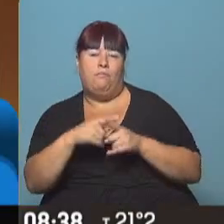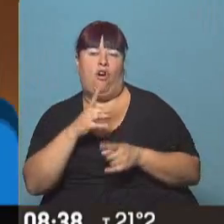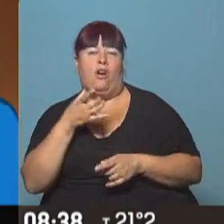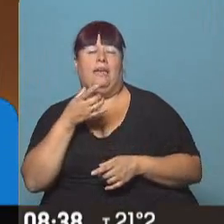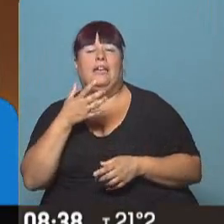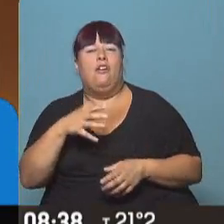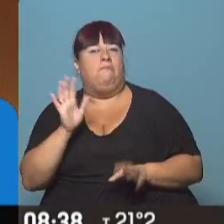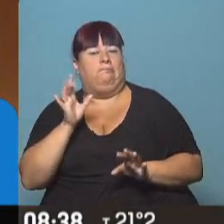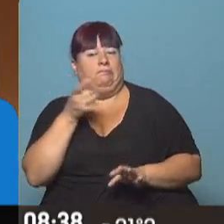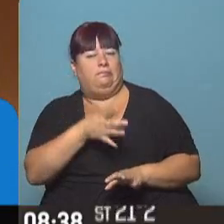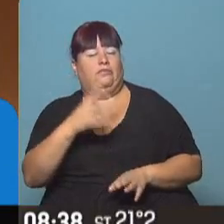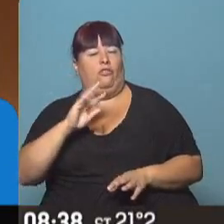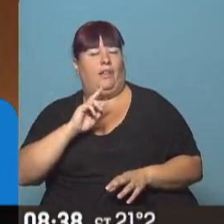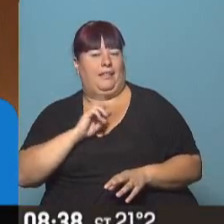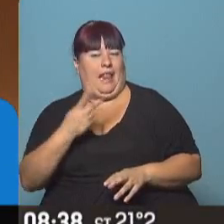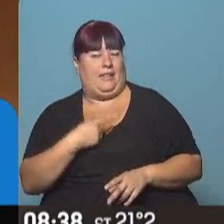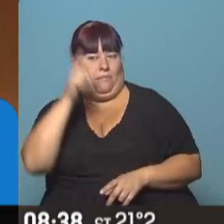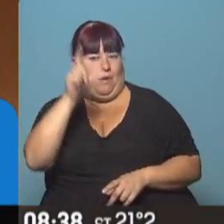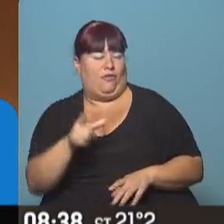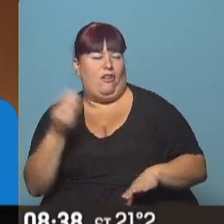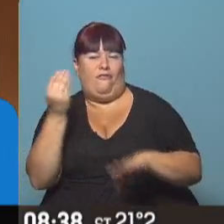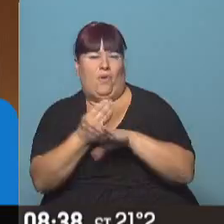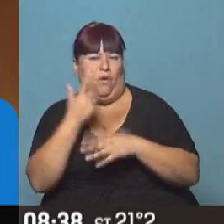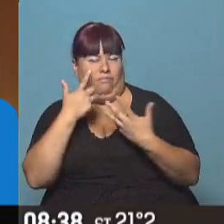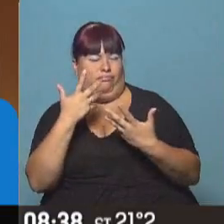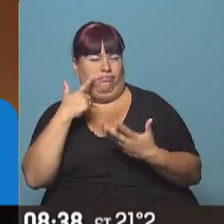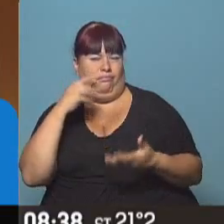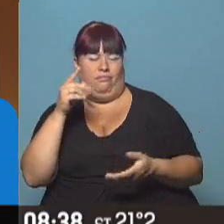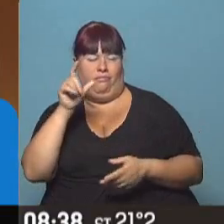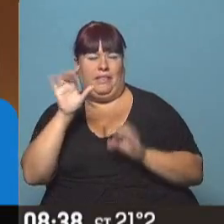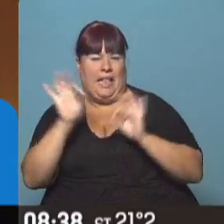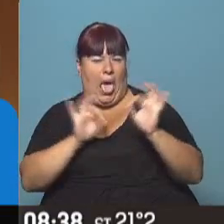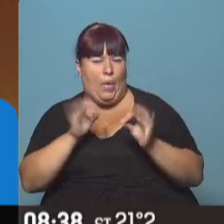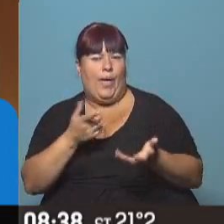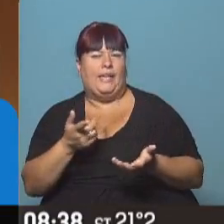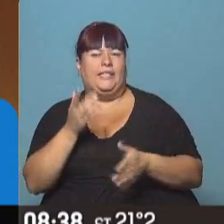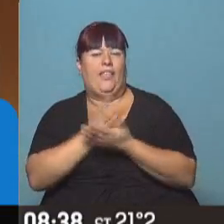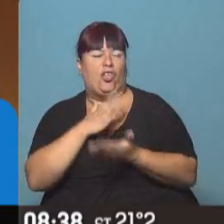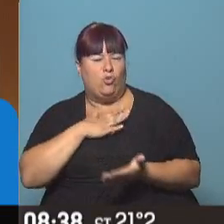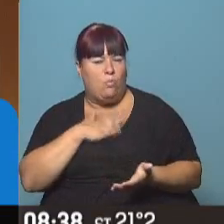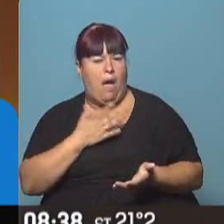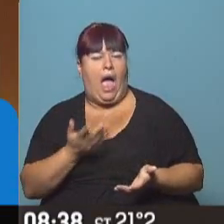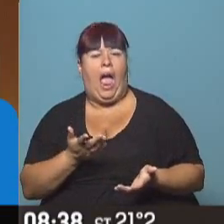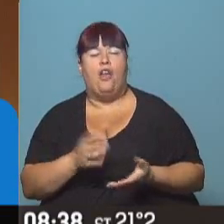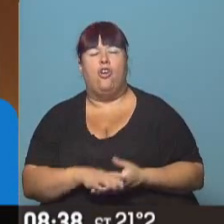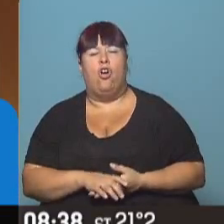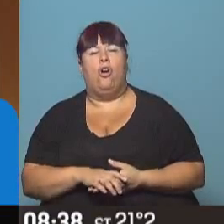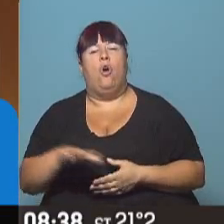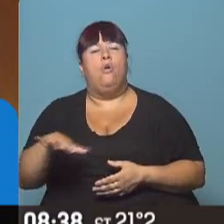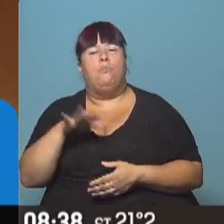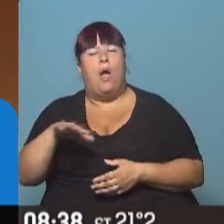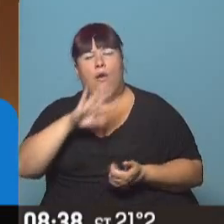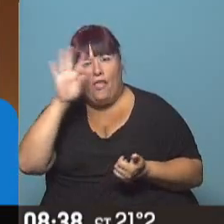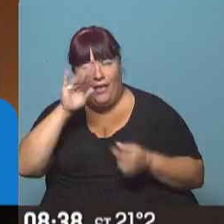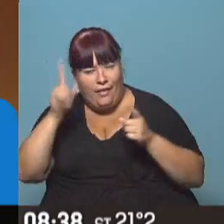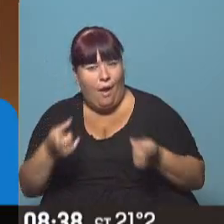¿no? El hecho de que Diana es una referente visible, travesti, de derechos humanos, de pueblos